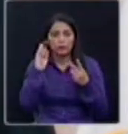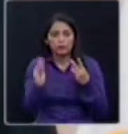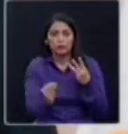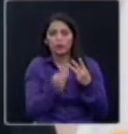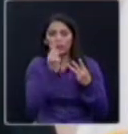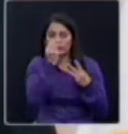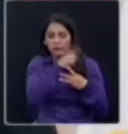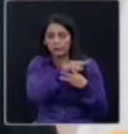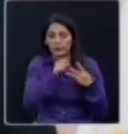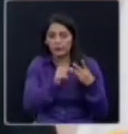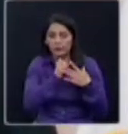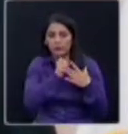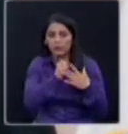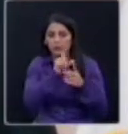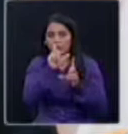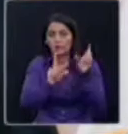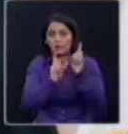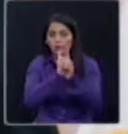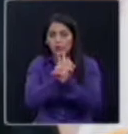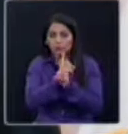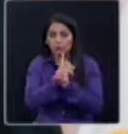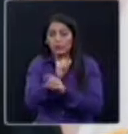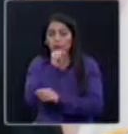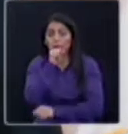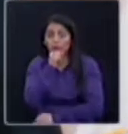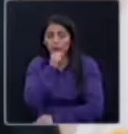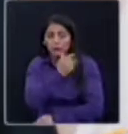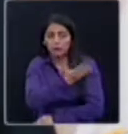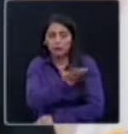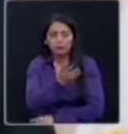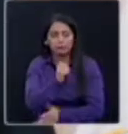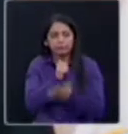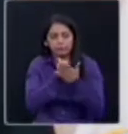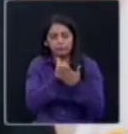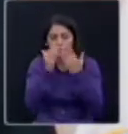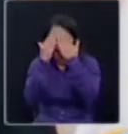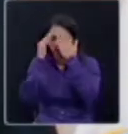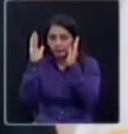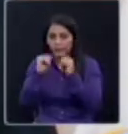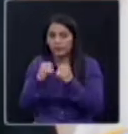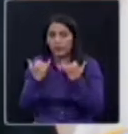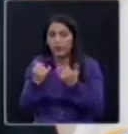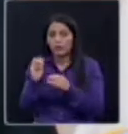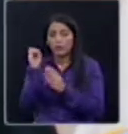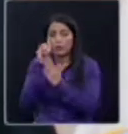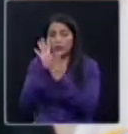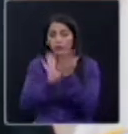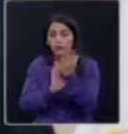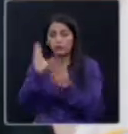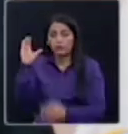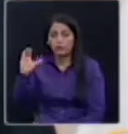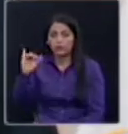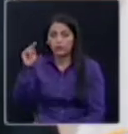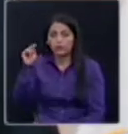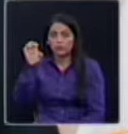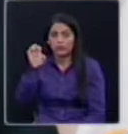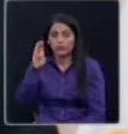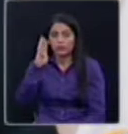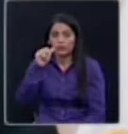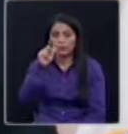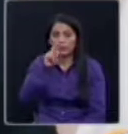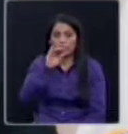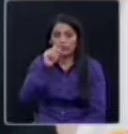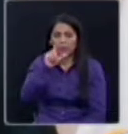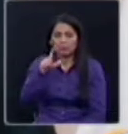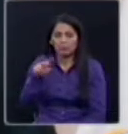adolescentes, personas con discapacidad y adultos mayores. Tenemos el proyecto Cine Barrial, con el propósito de promover la producción